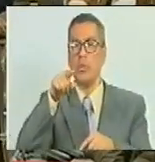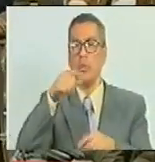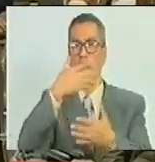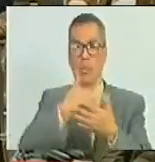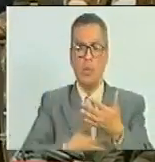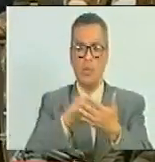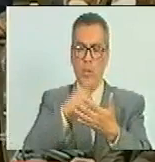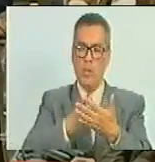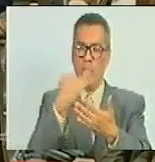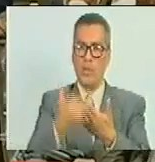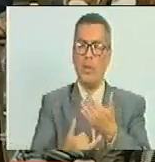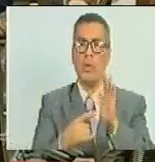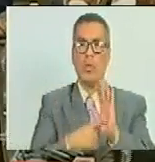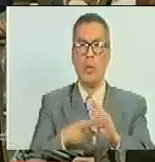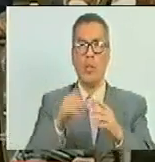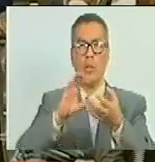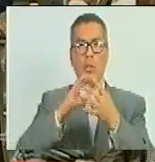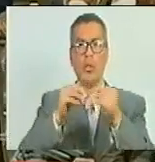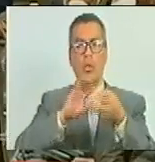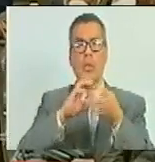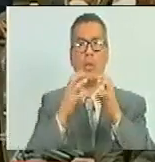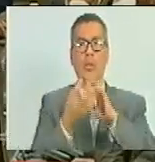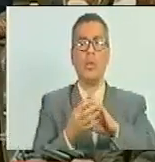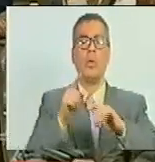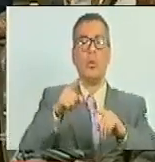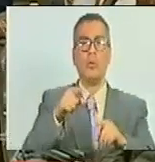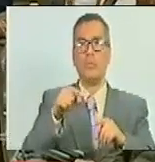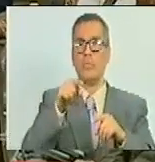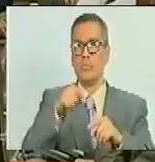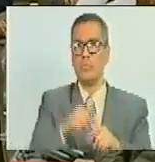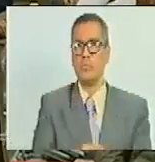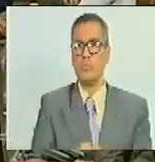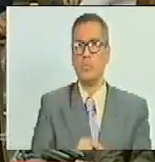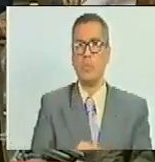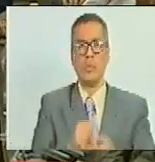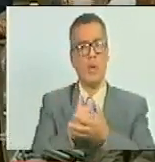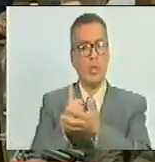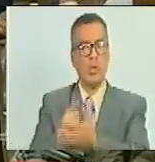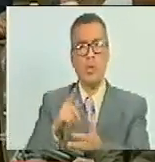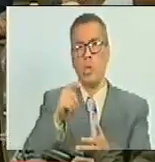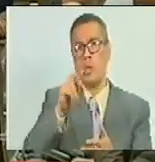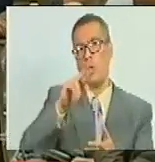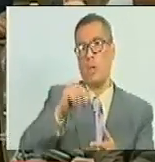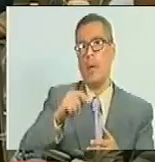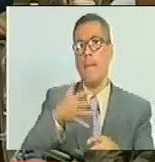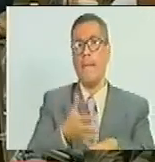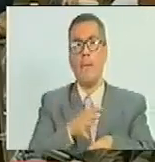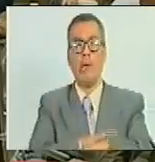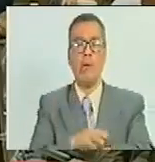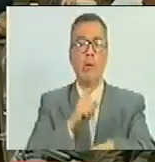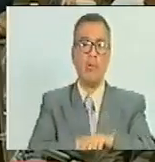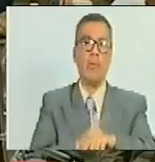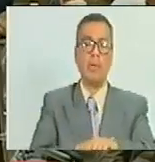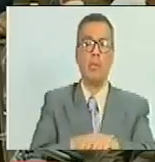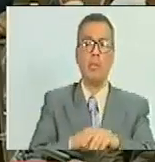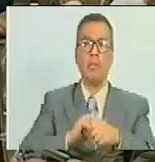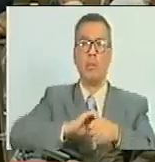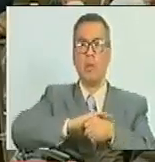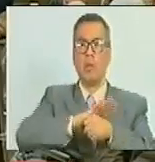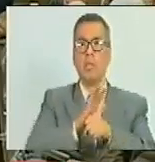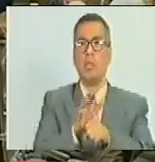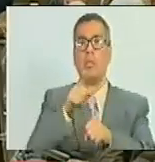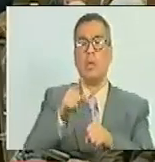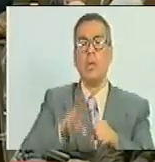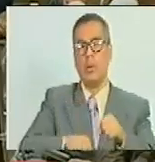un nuevo planteamiento de la geopolítica. Es necesario señalar que la solidaridad de Turquía en el peor momento de la pandemia, con